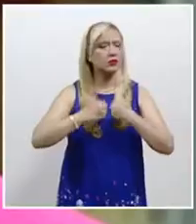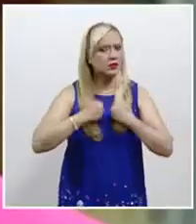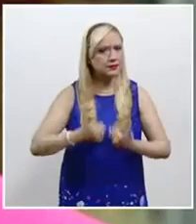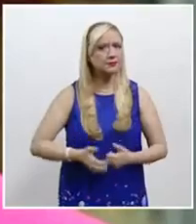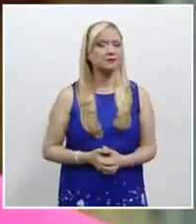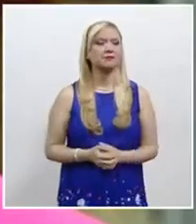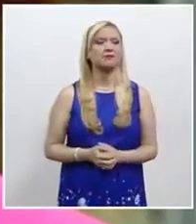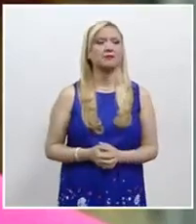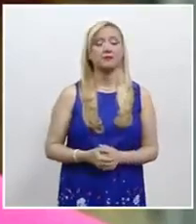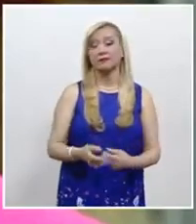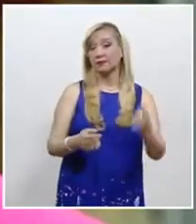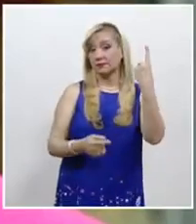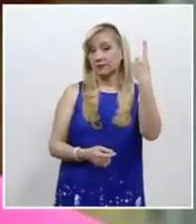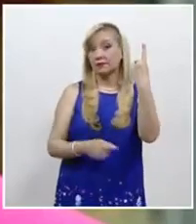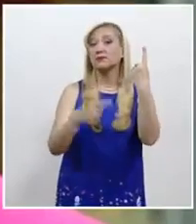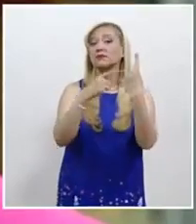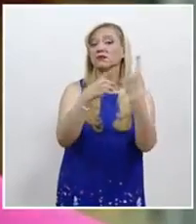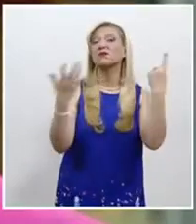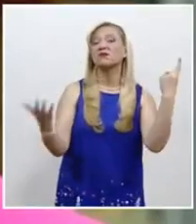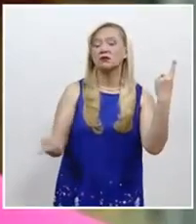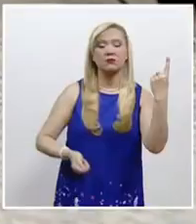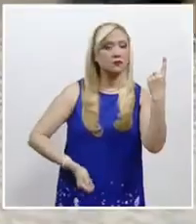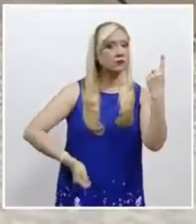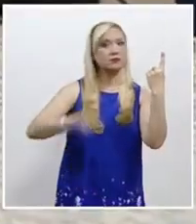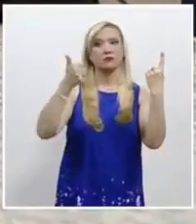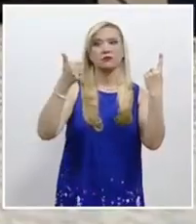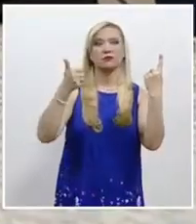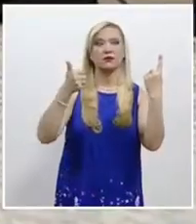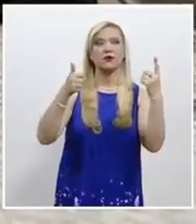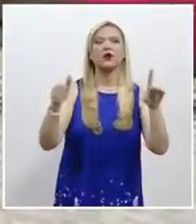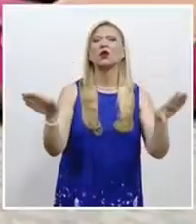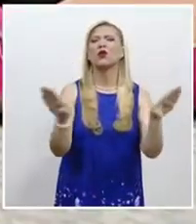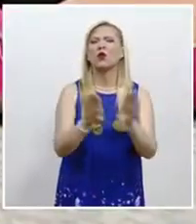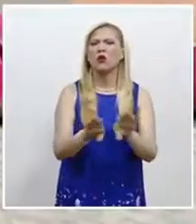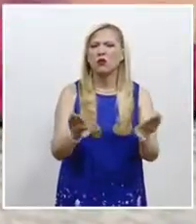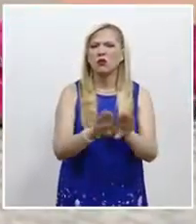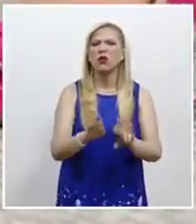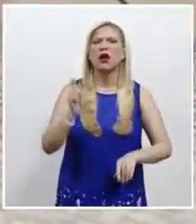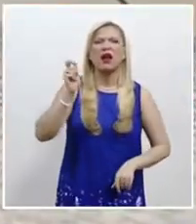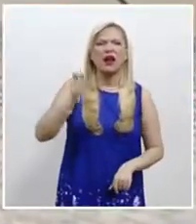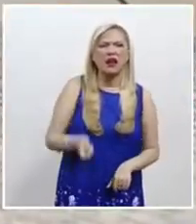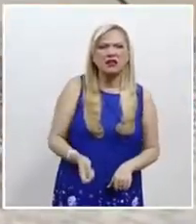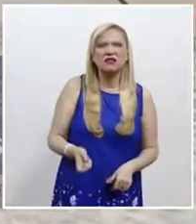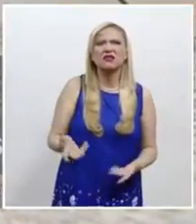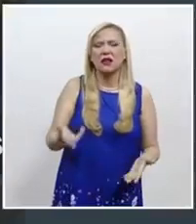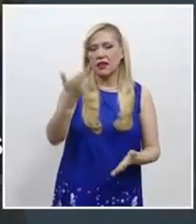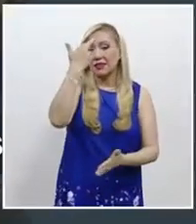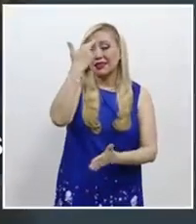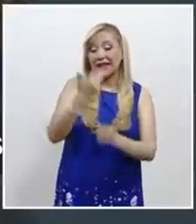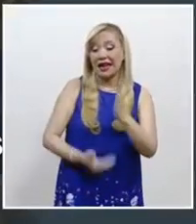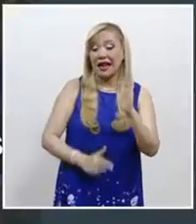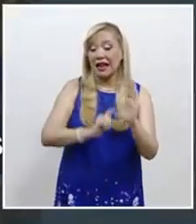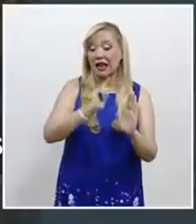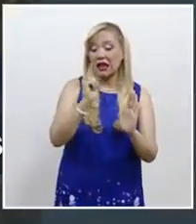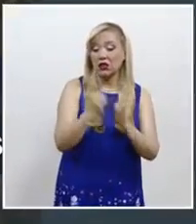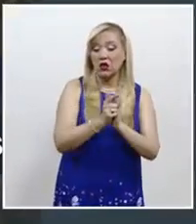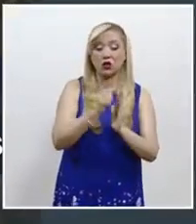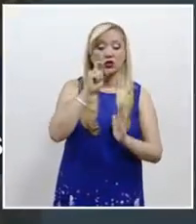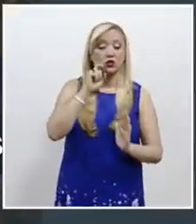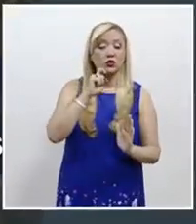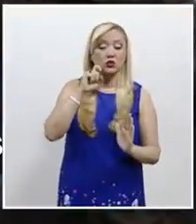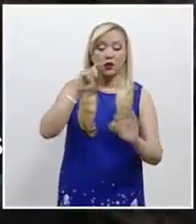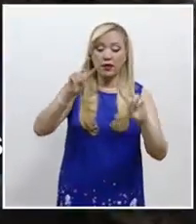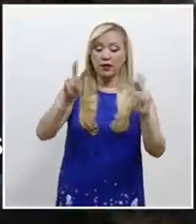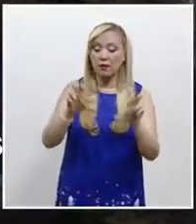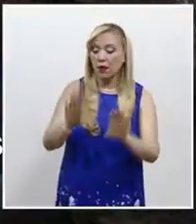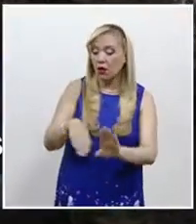adolescentes. Primero, definió por primera vez cómo debe entenderse el concepto de delitos sexuales en contra de personas